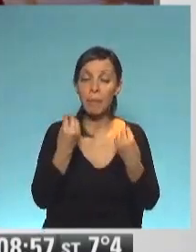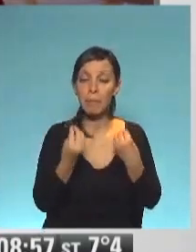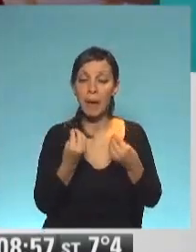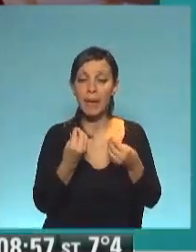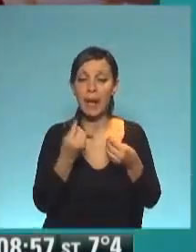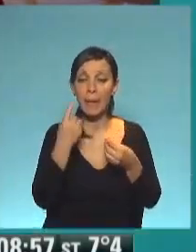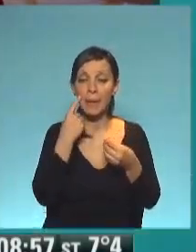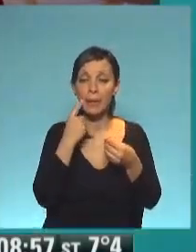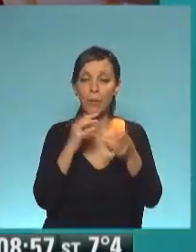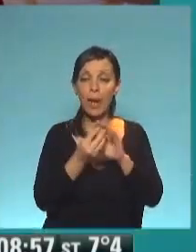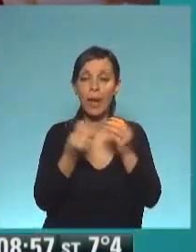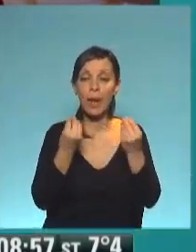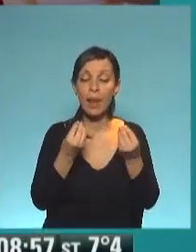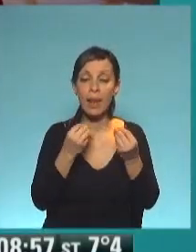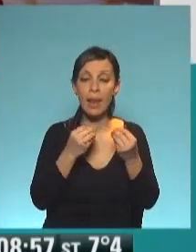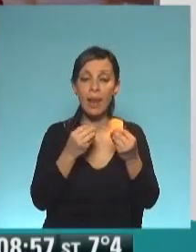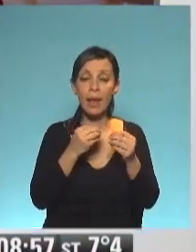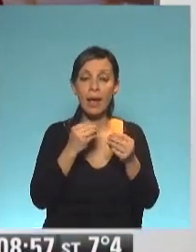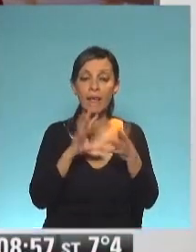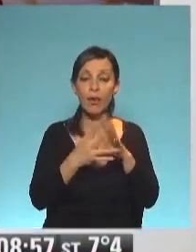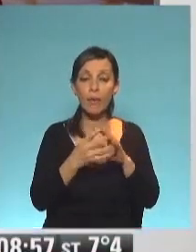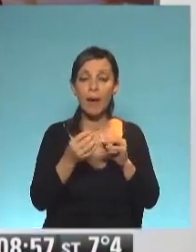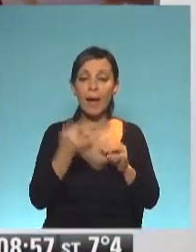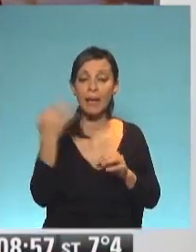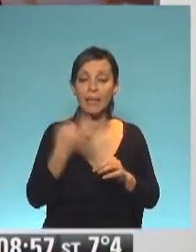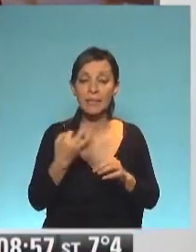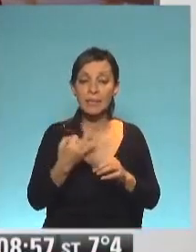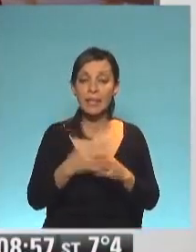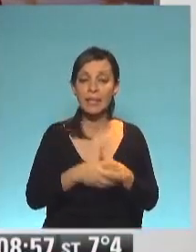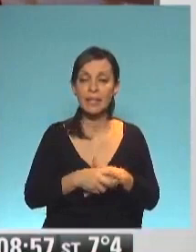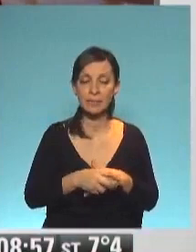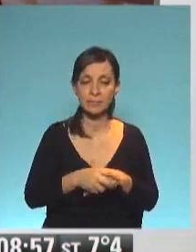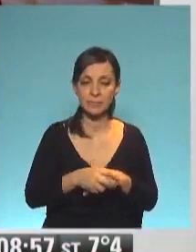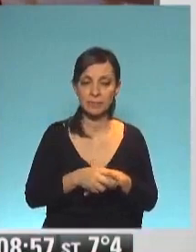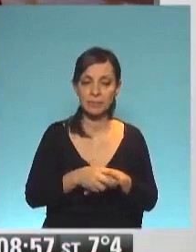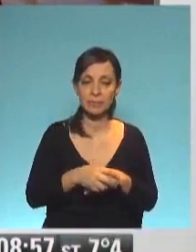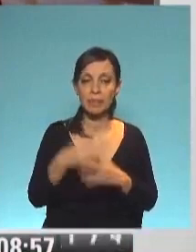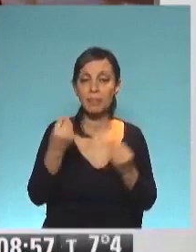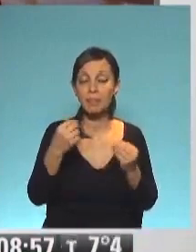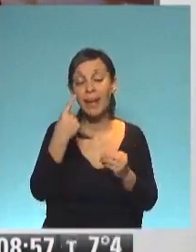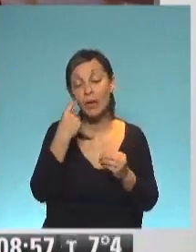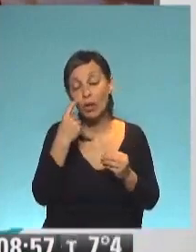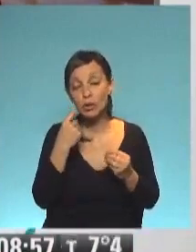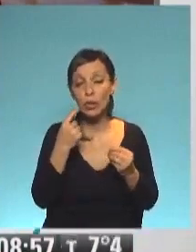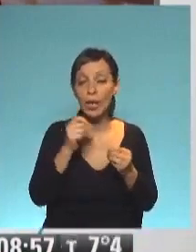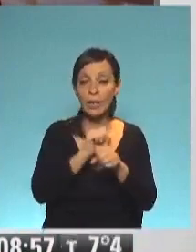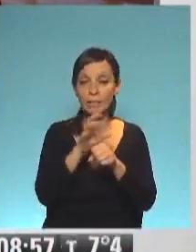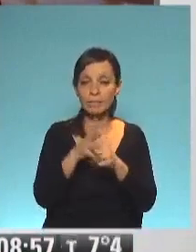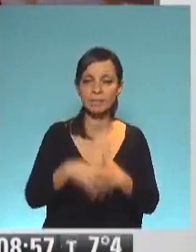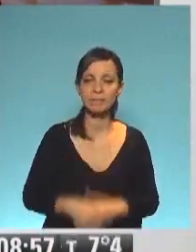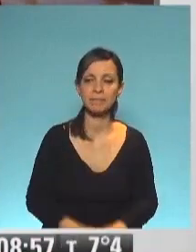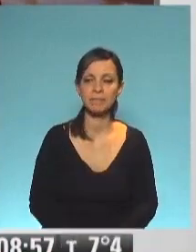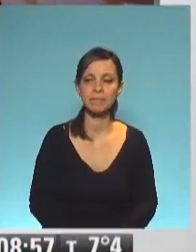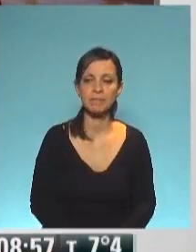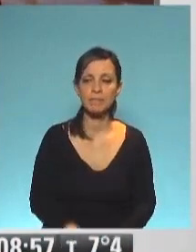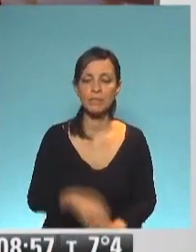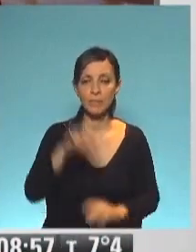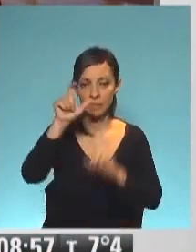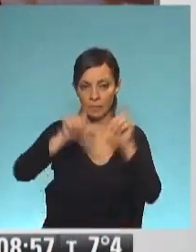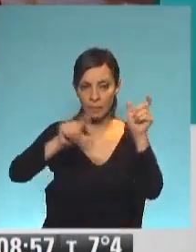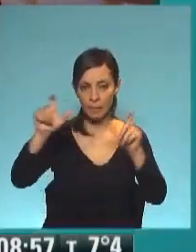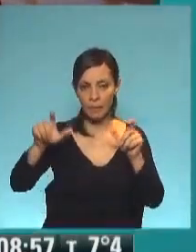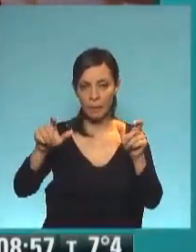métodos eficientes para controlar, digamos, al COVID, ¿no? Agentes